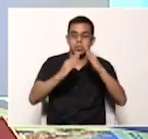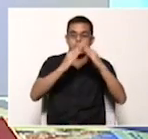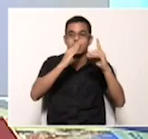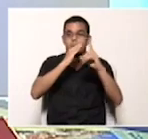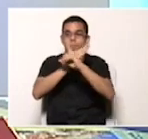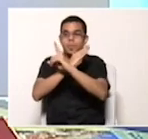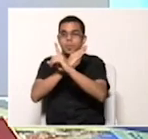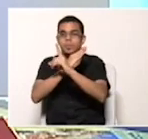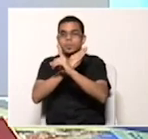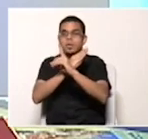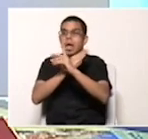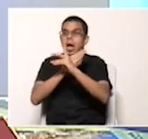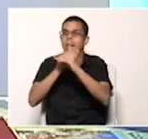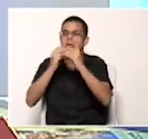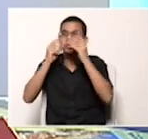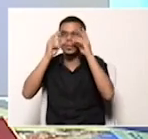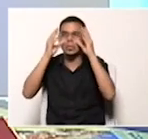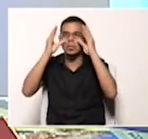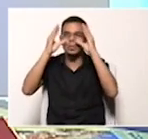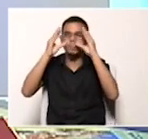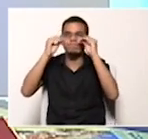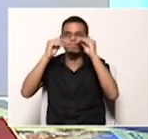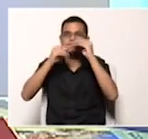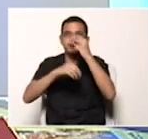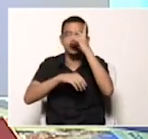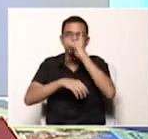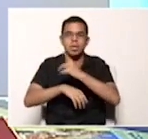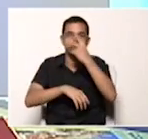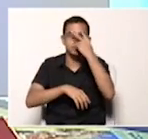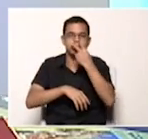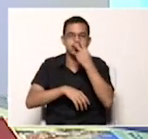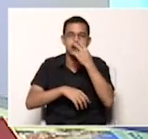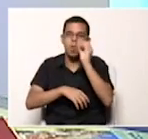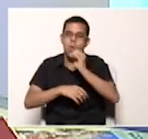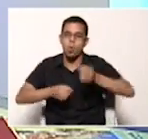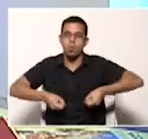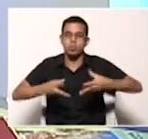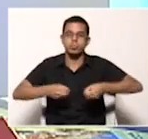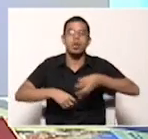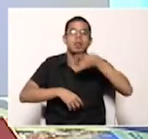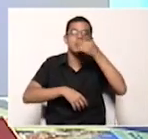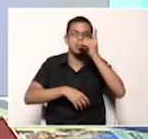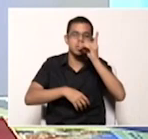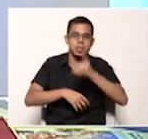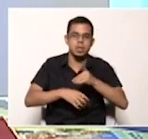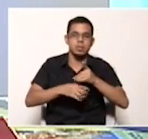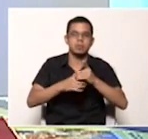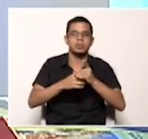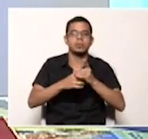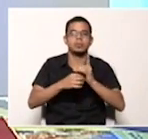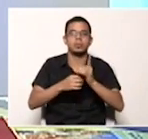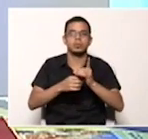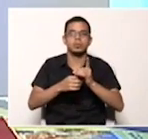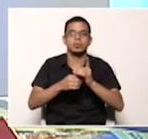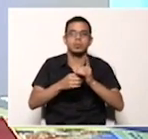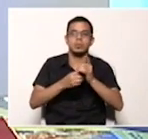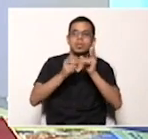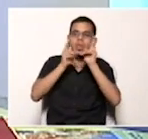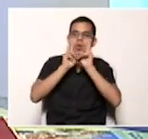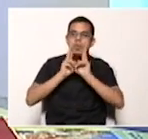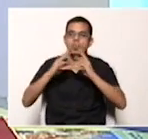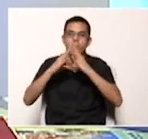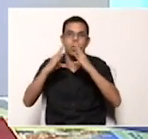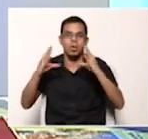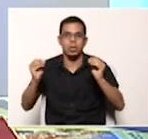tiene discapacidad visual o discapacidad motora, al regreso debe hacer la desinfección del bastón y las ruedas de